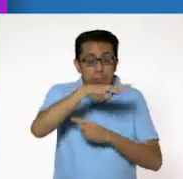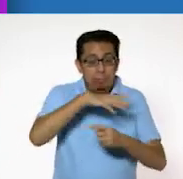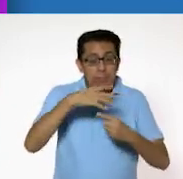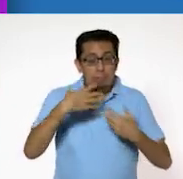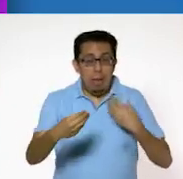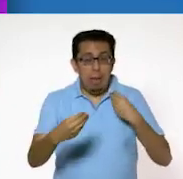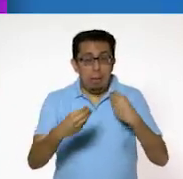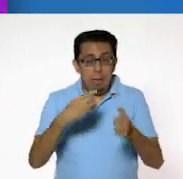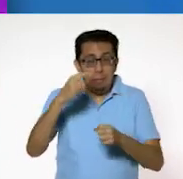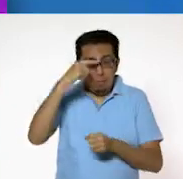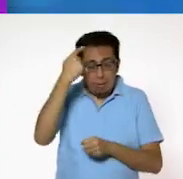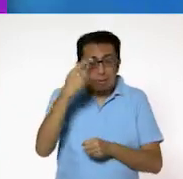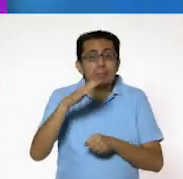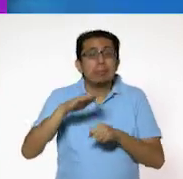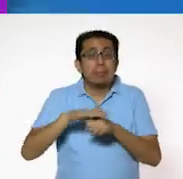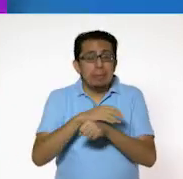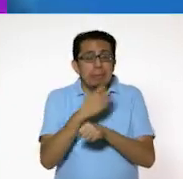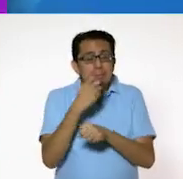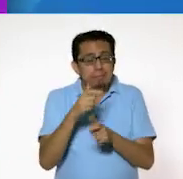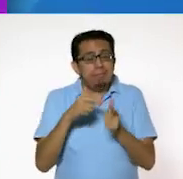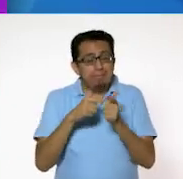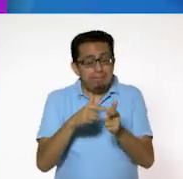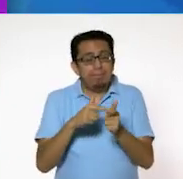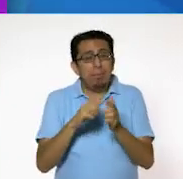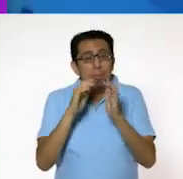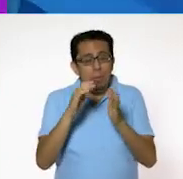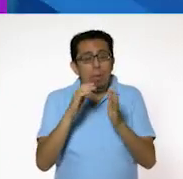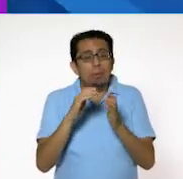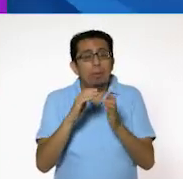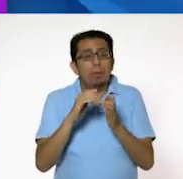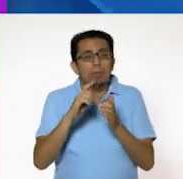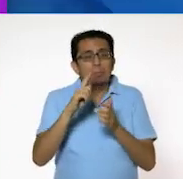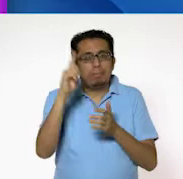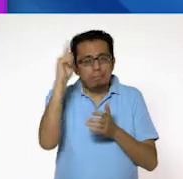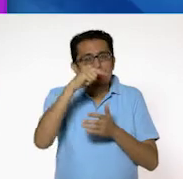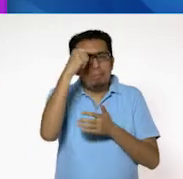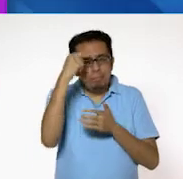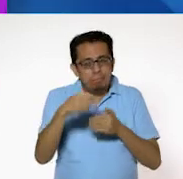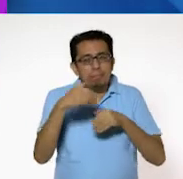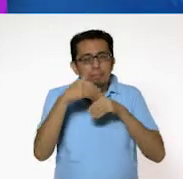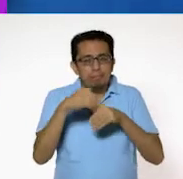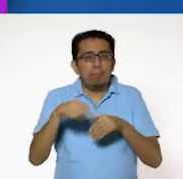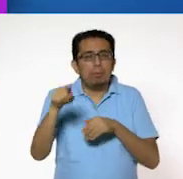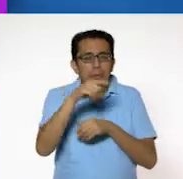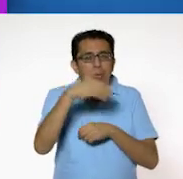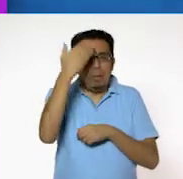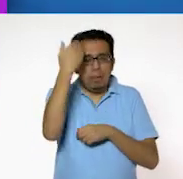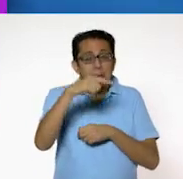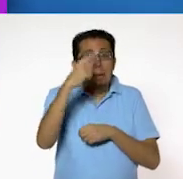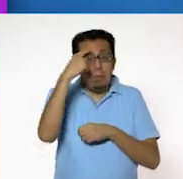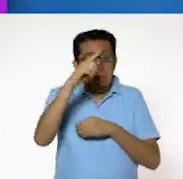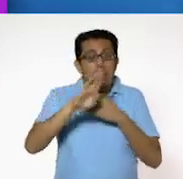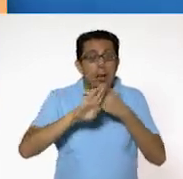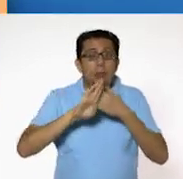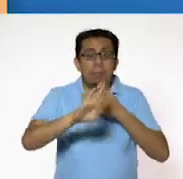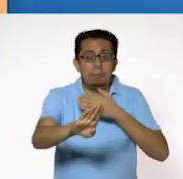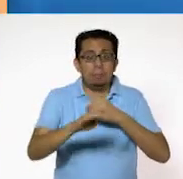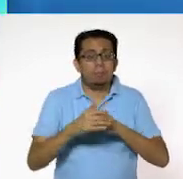las personas. Por eso hay que continuar cuidándonos siguiendo las buenas prácticas que ya todos conocemos para evitar